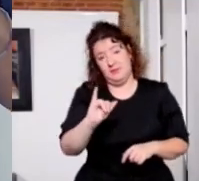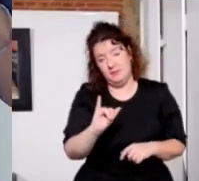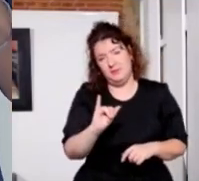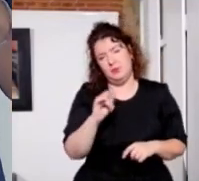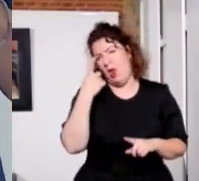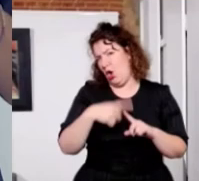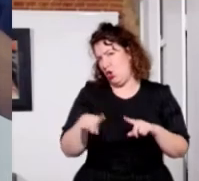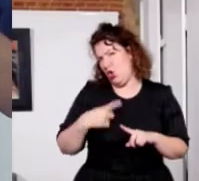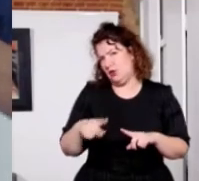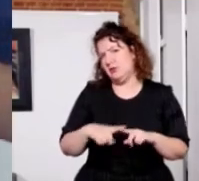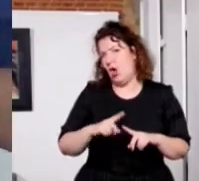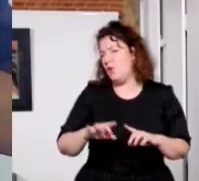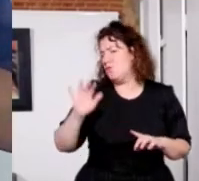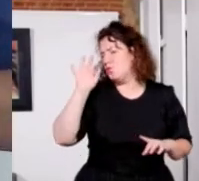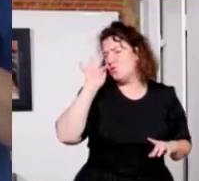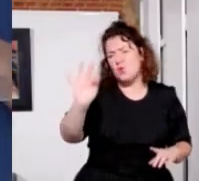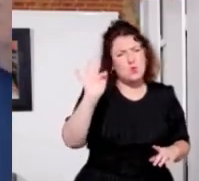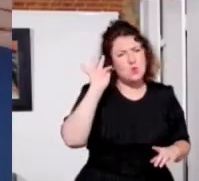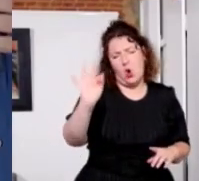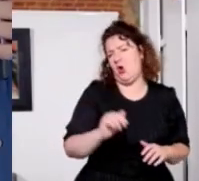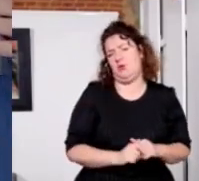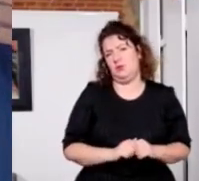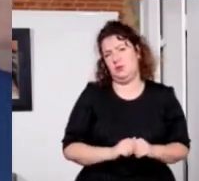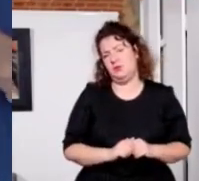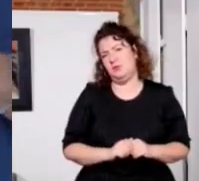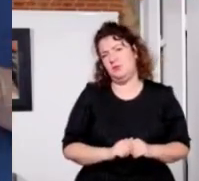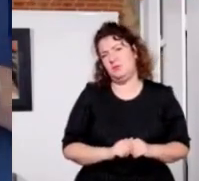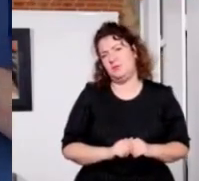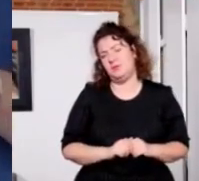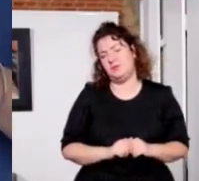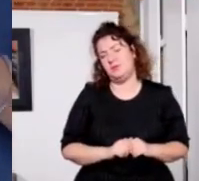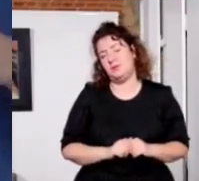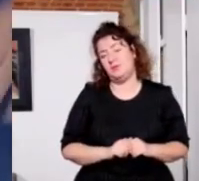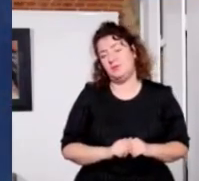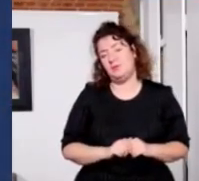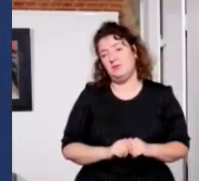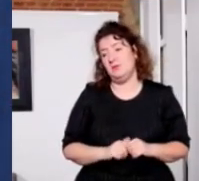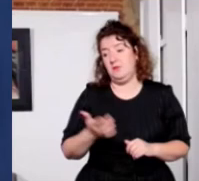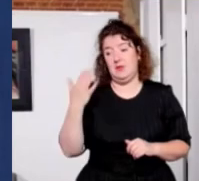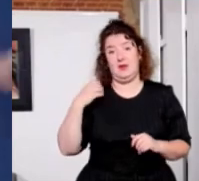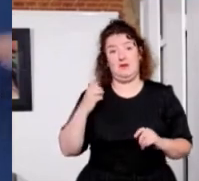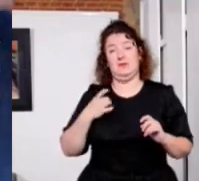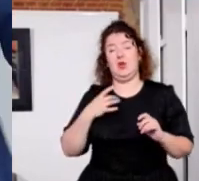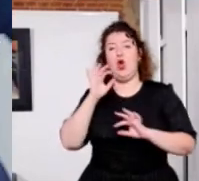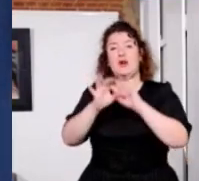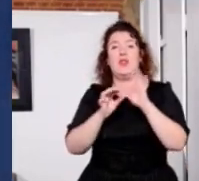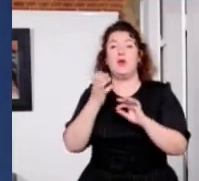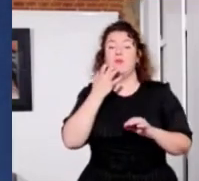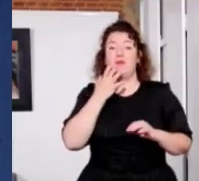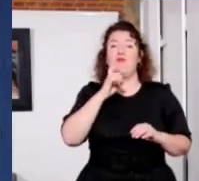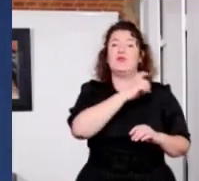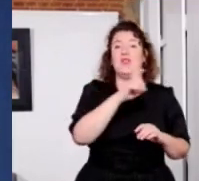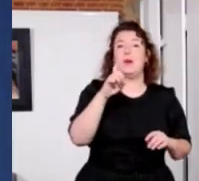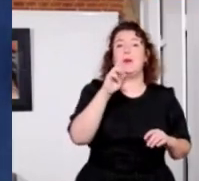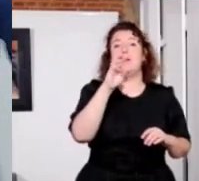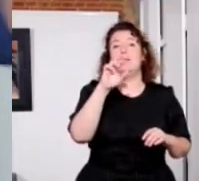cosa que es muy positiva, y es que la Volunteca, a pesar de nacer de la iniciativa de dos organizaciones como son la Fundació Pere